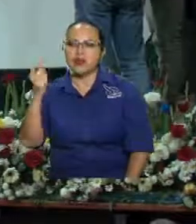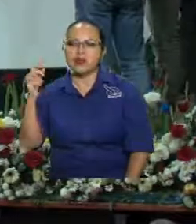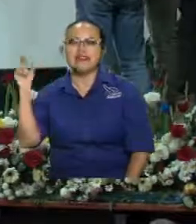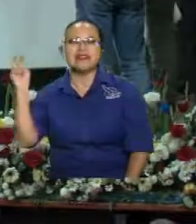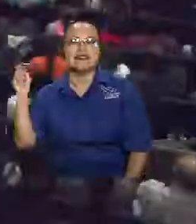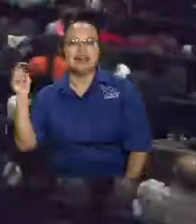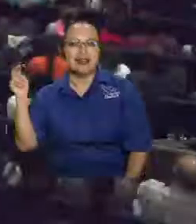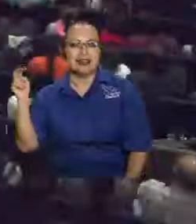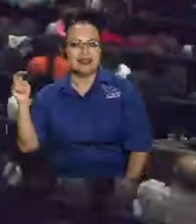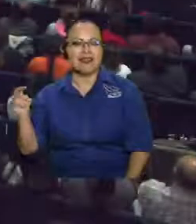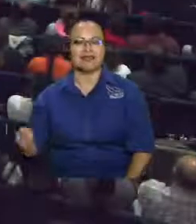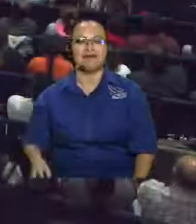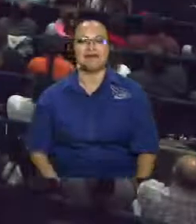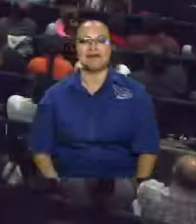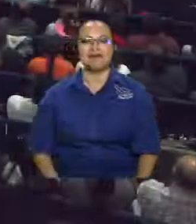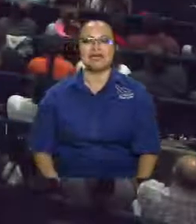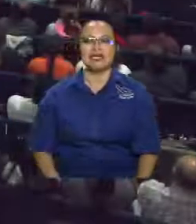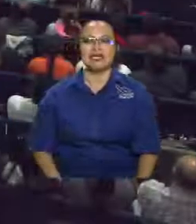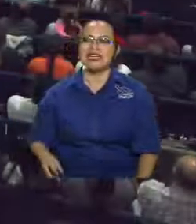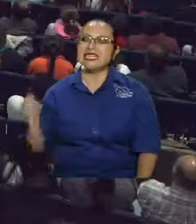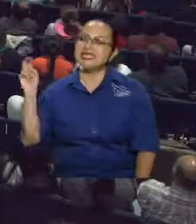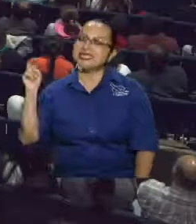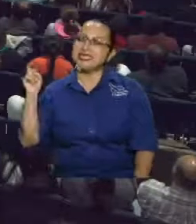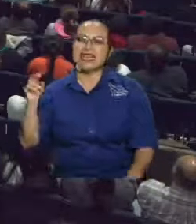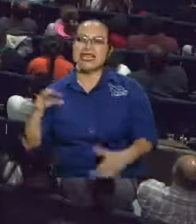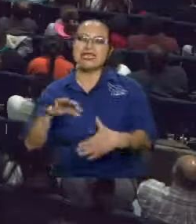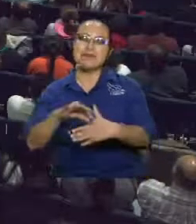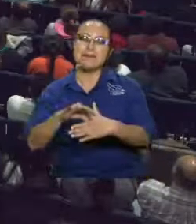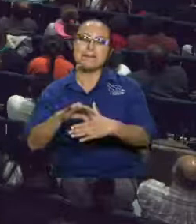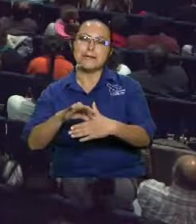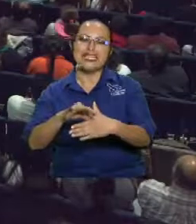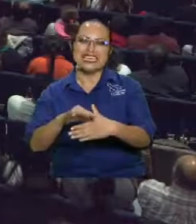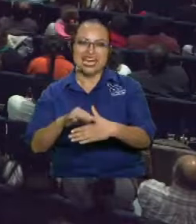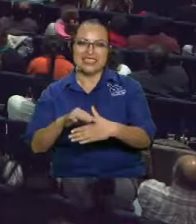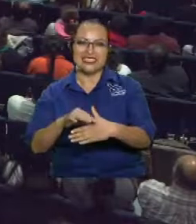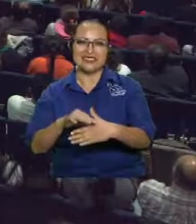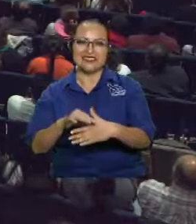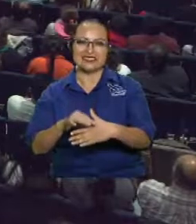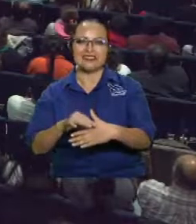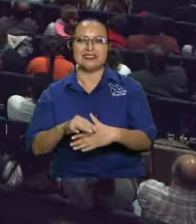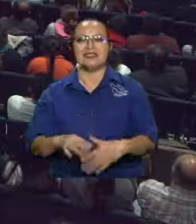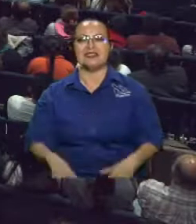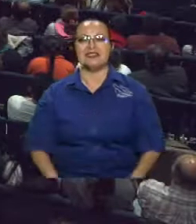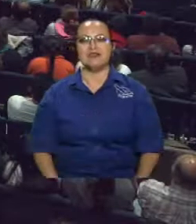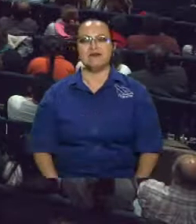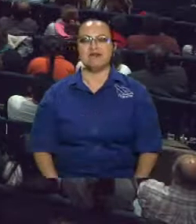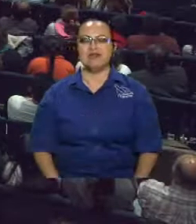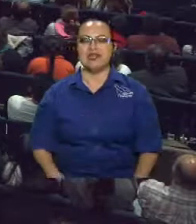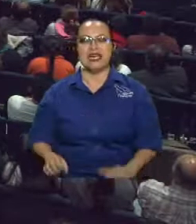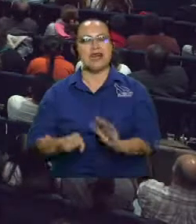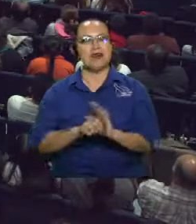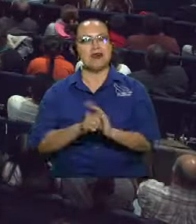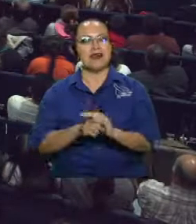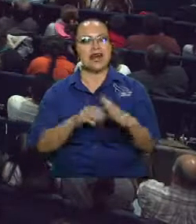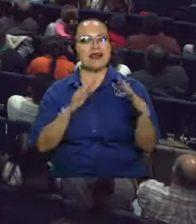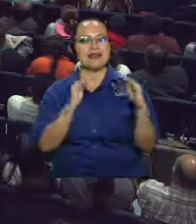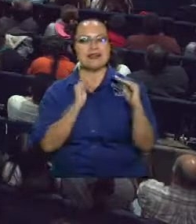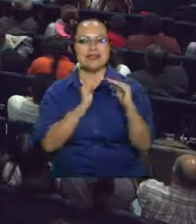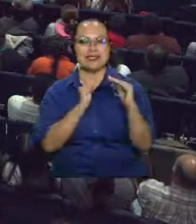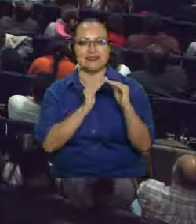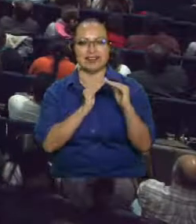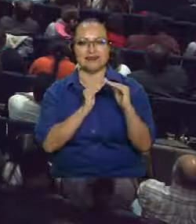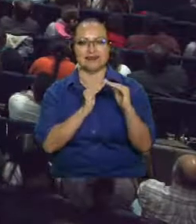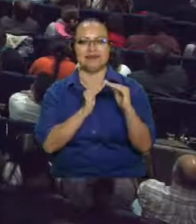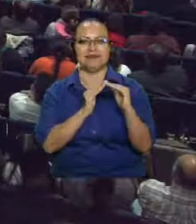Díganme una necesidad. De orar. No, necesidades materiales. Una casa. Una casa. Va. Tú vas